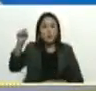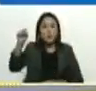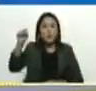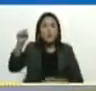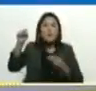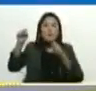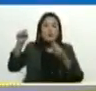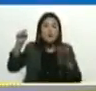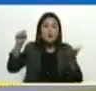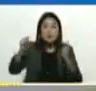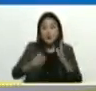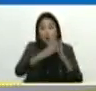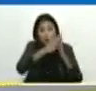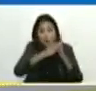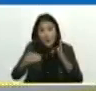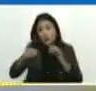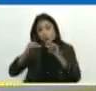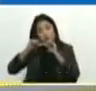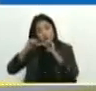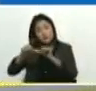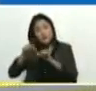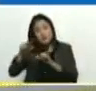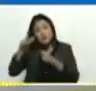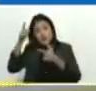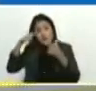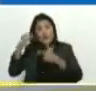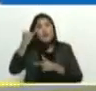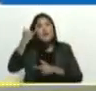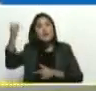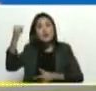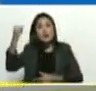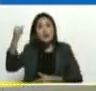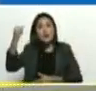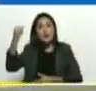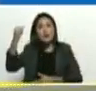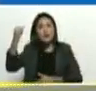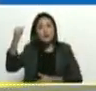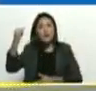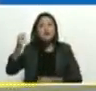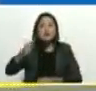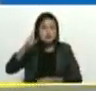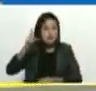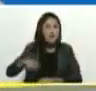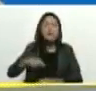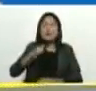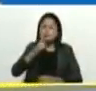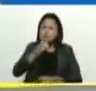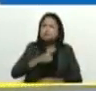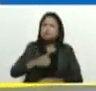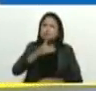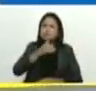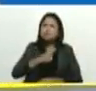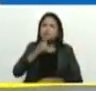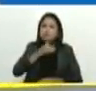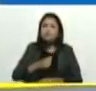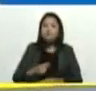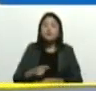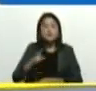la obra de Chávez y su capacidad de resistir y de vencer.